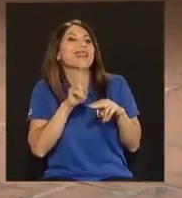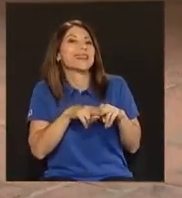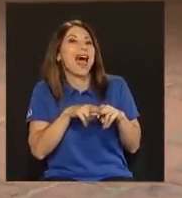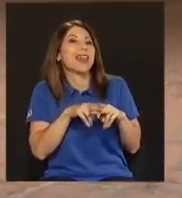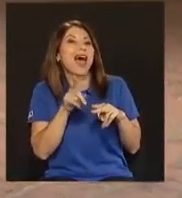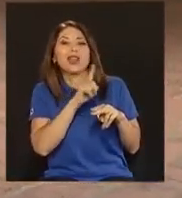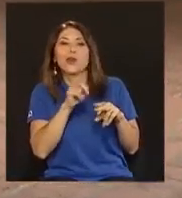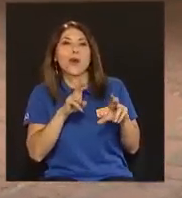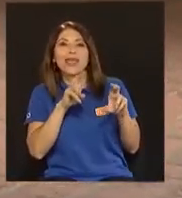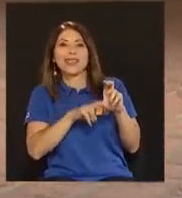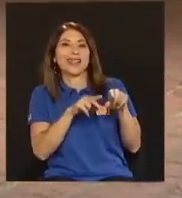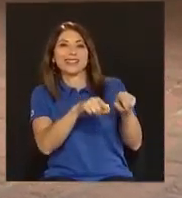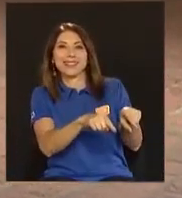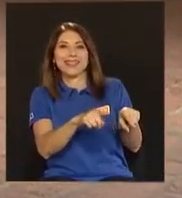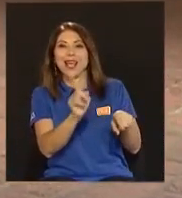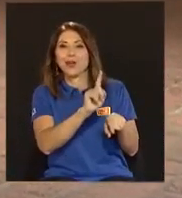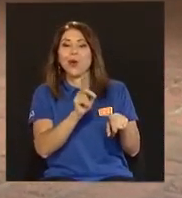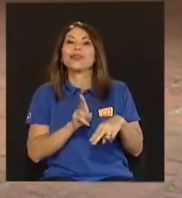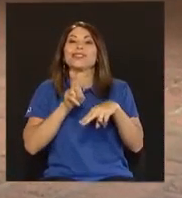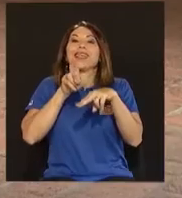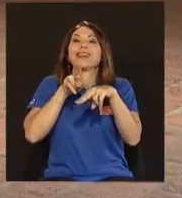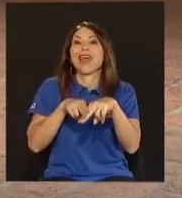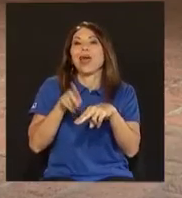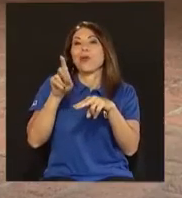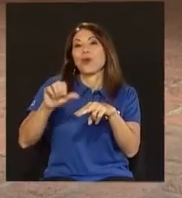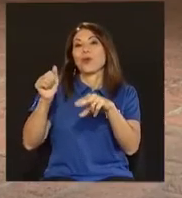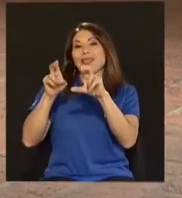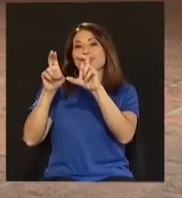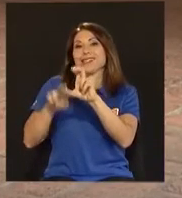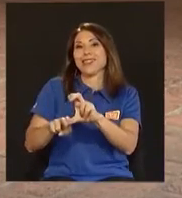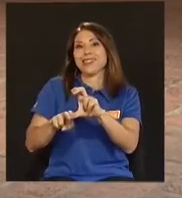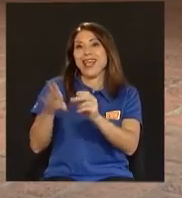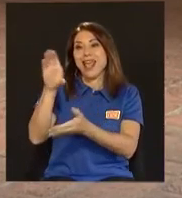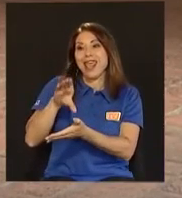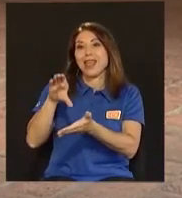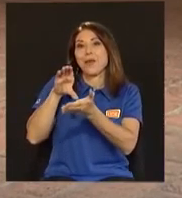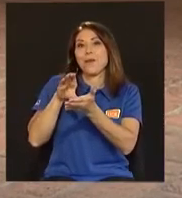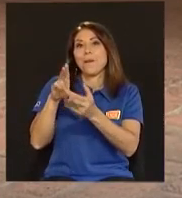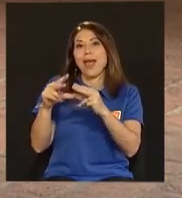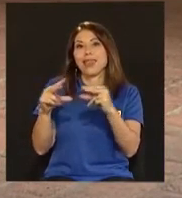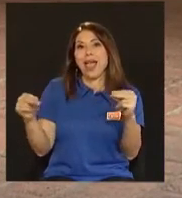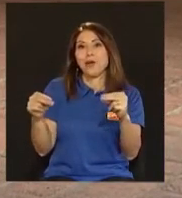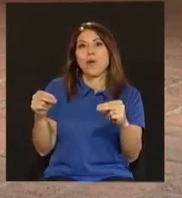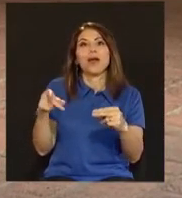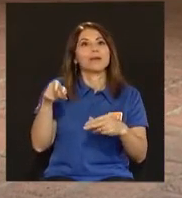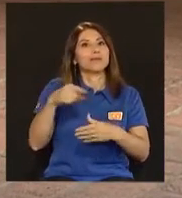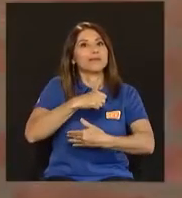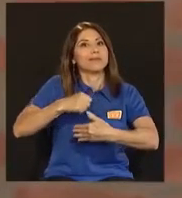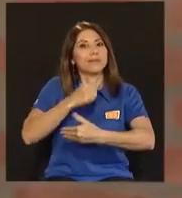la silla, me imagino que en Managua, donde se come tan rico, por cierto. Por cierto.